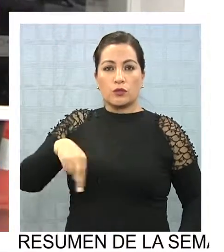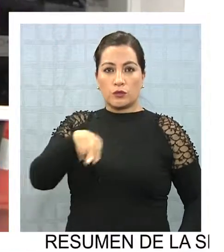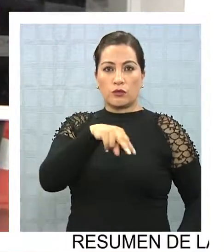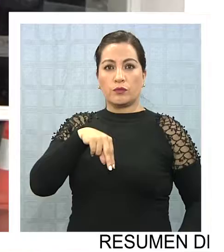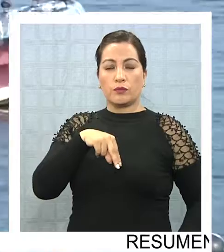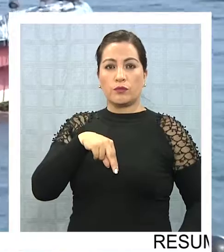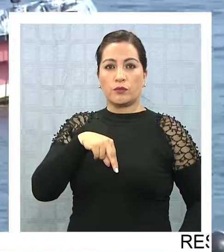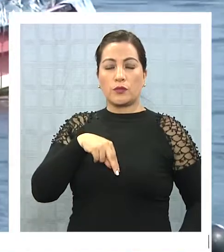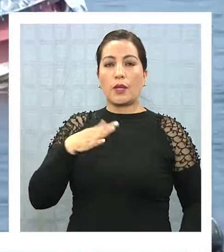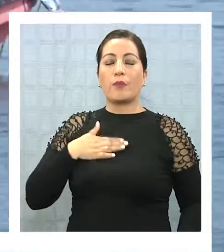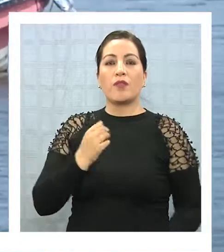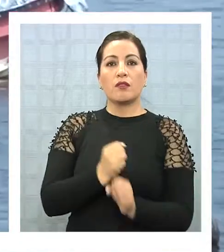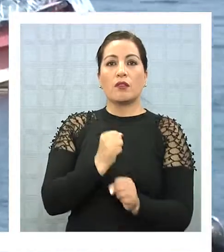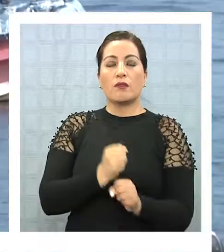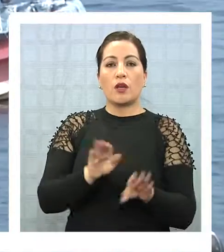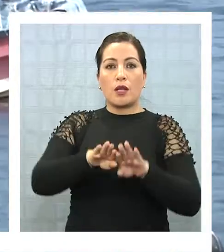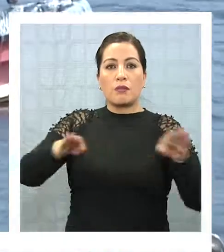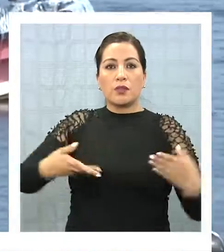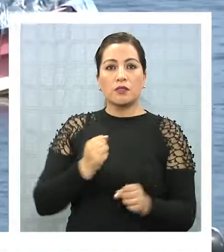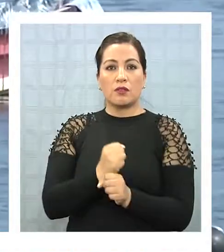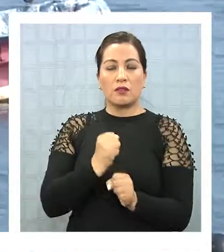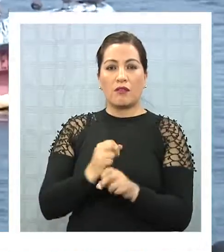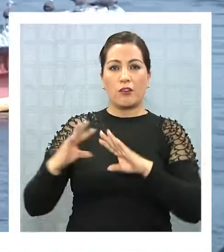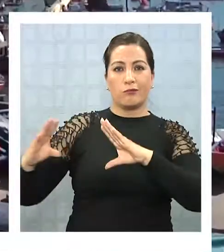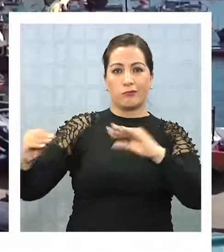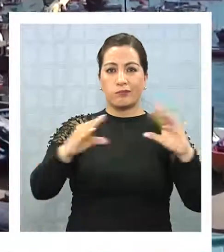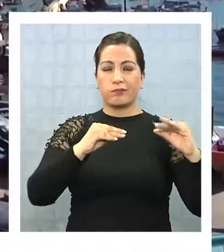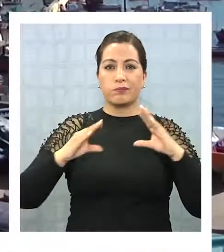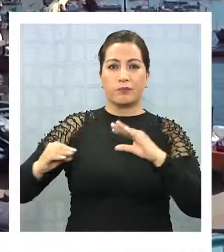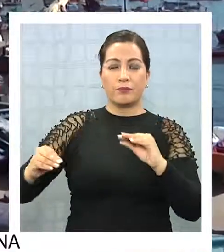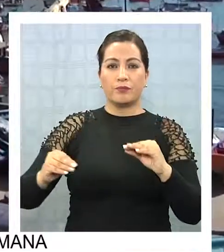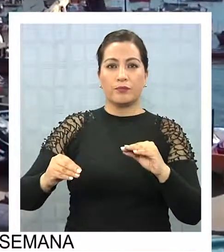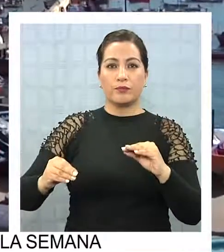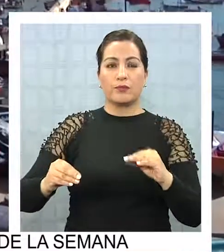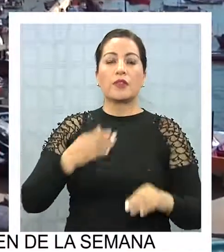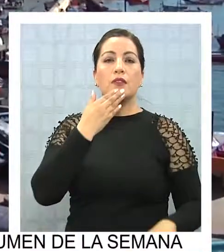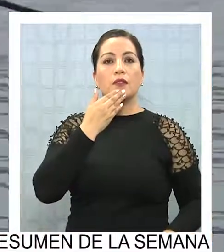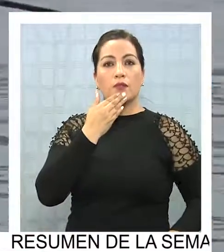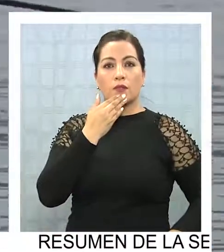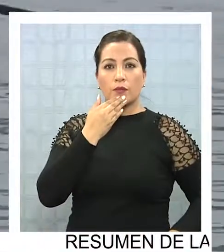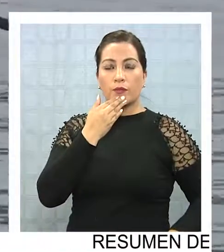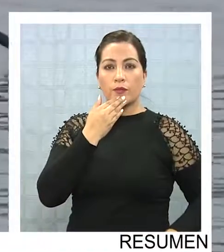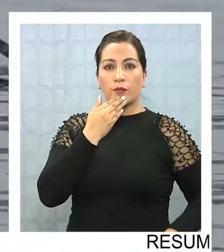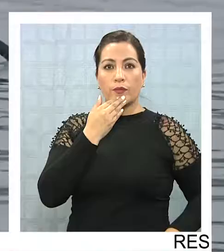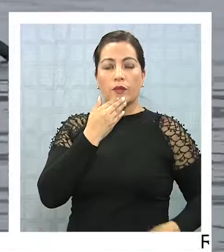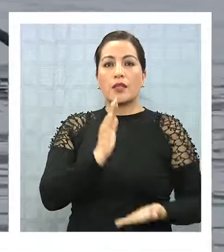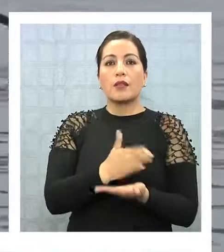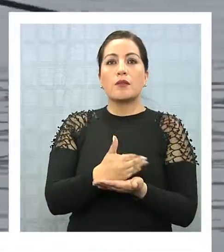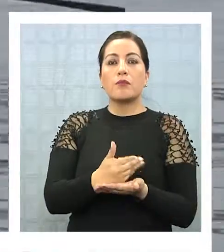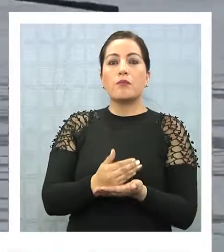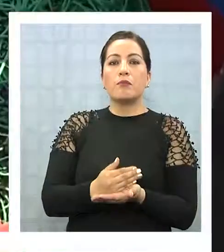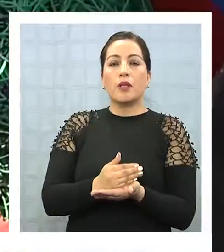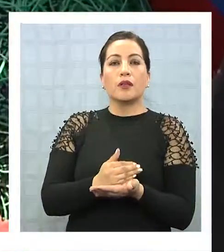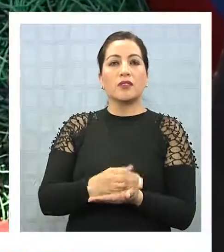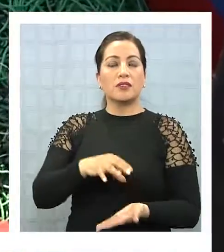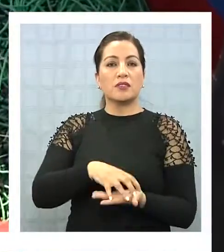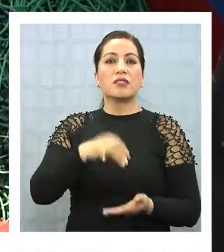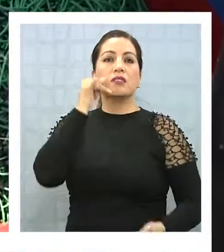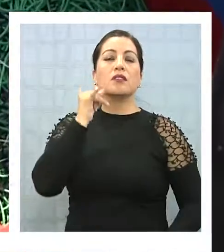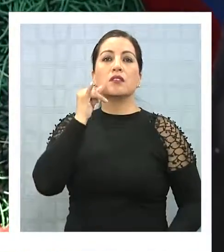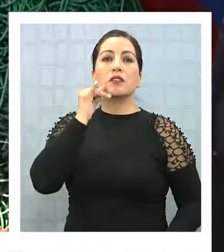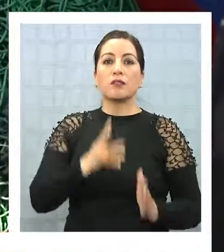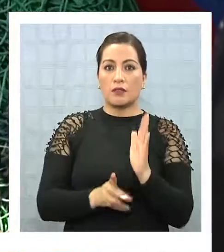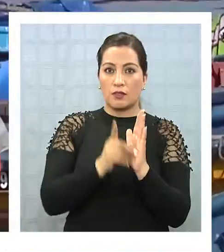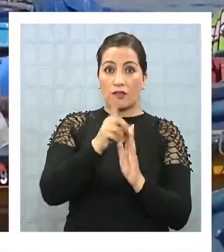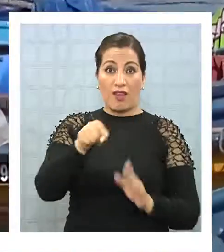Nosotros, la misión de esta mesa es poder estar, la pesca artesanal incluido en el plan regional de desarrollo